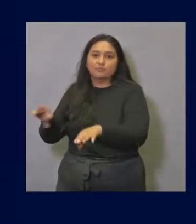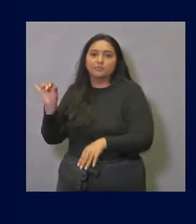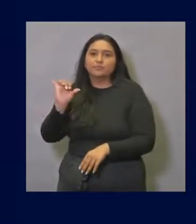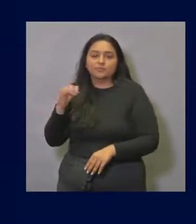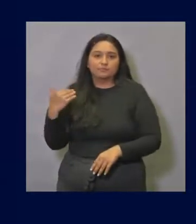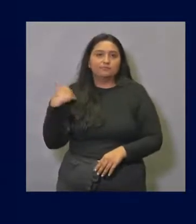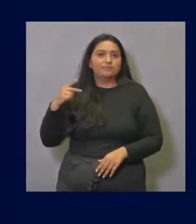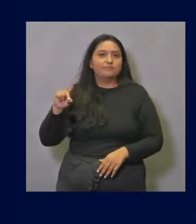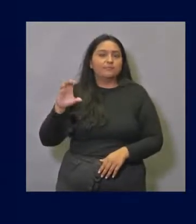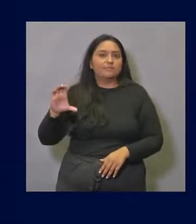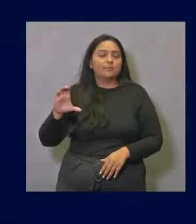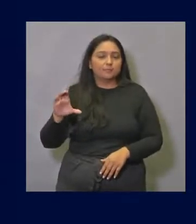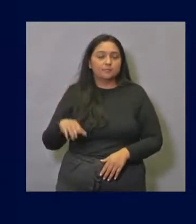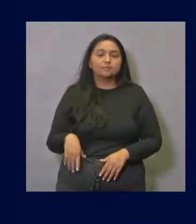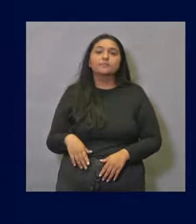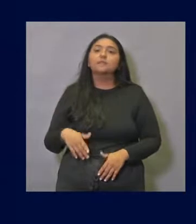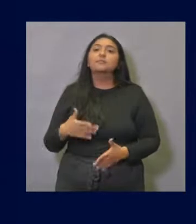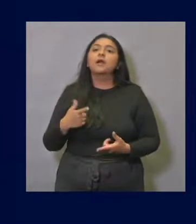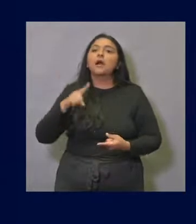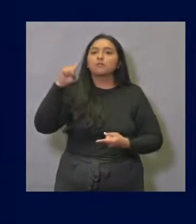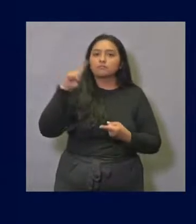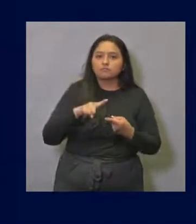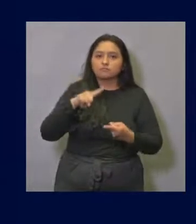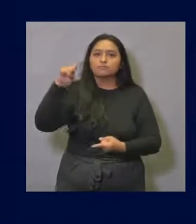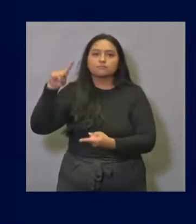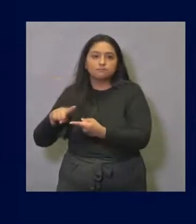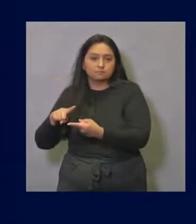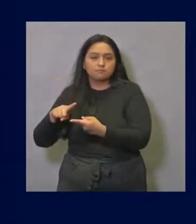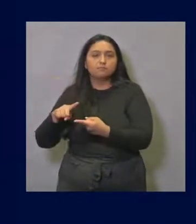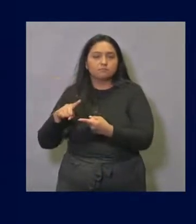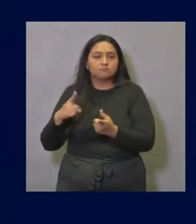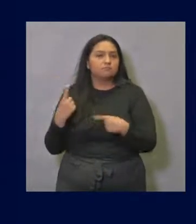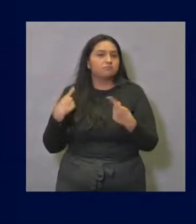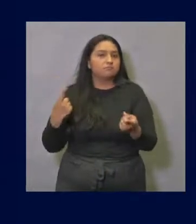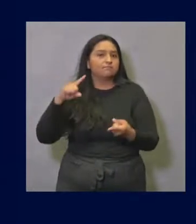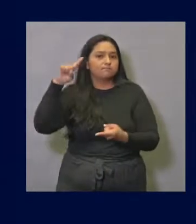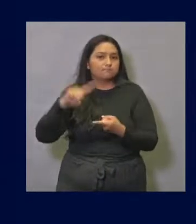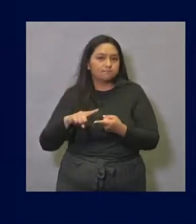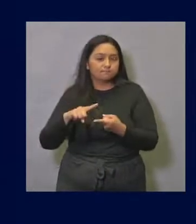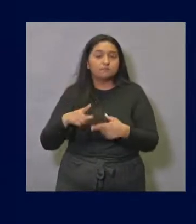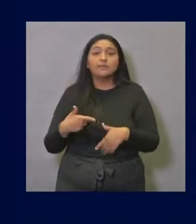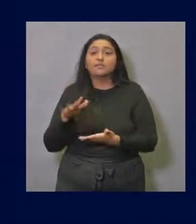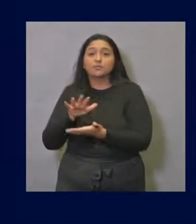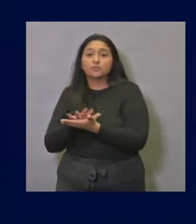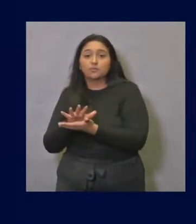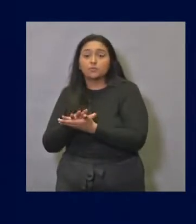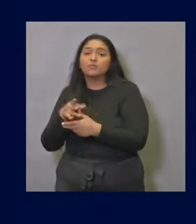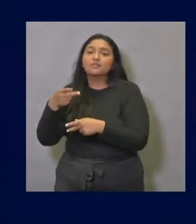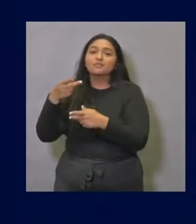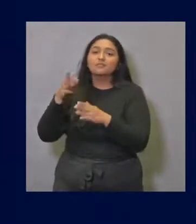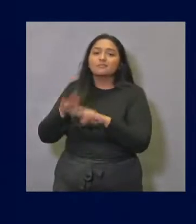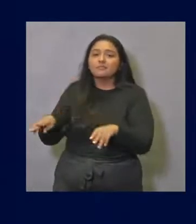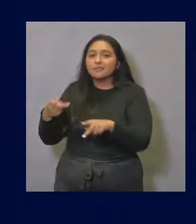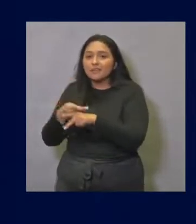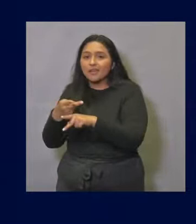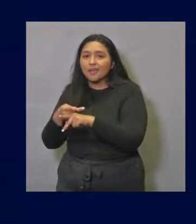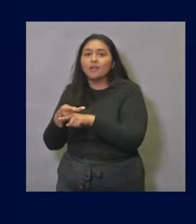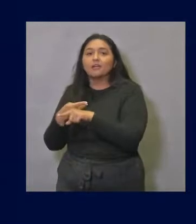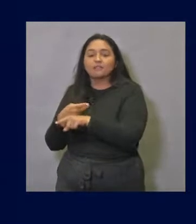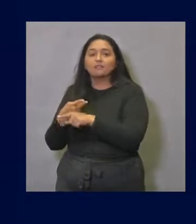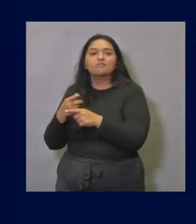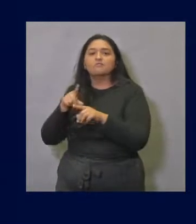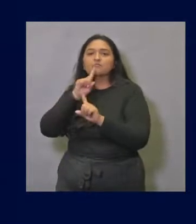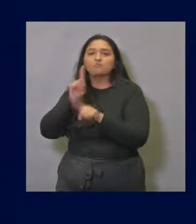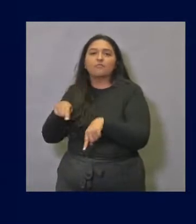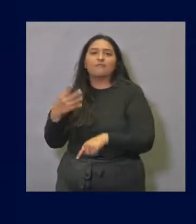Ambos sectores vieron una disminución en el número de brotes desde entonces, con escuelas y guarderías que informaron solo 5